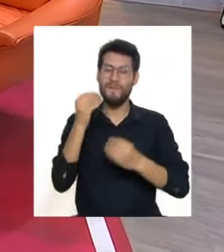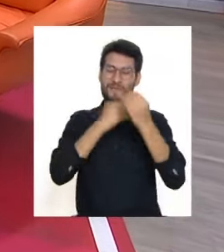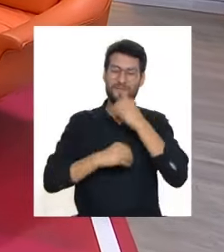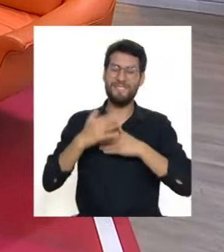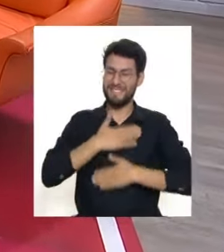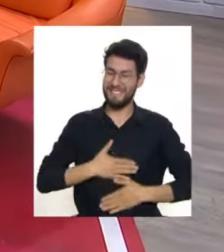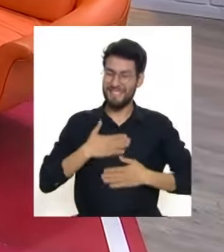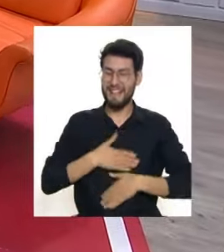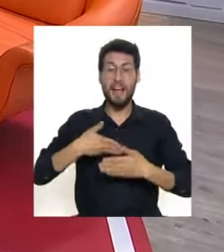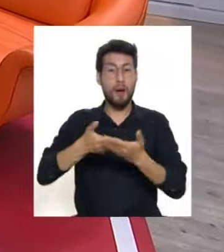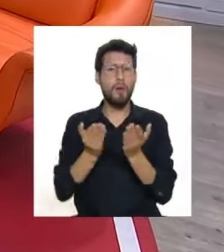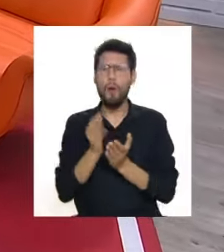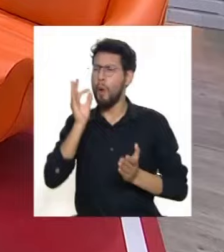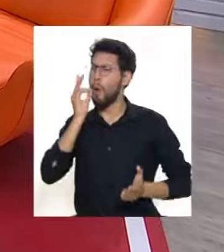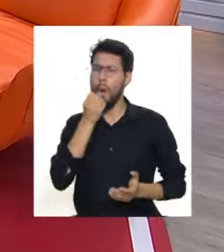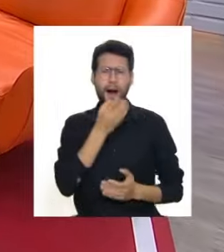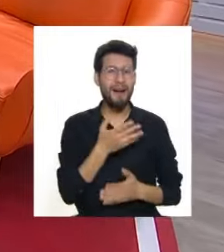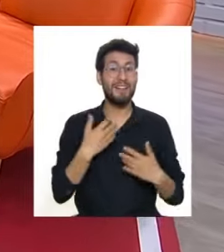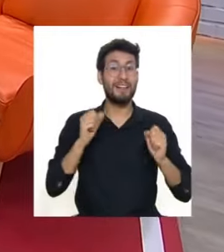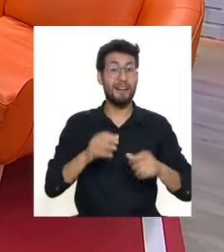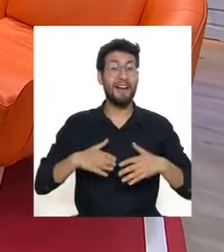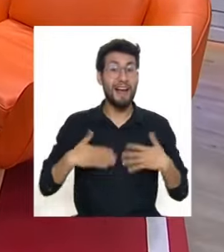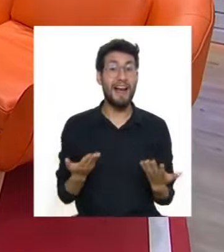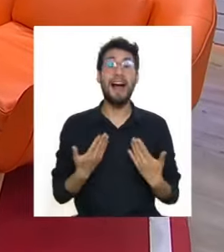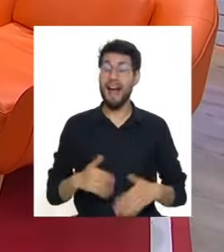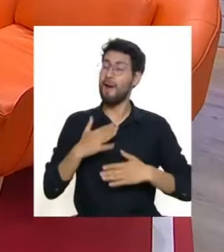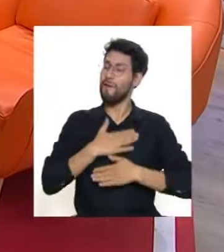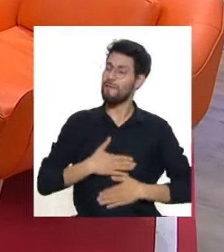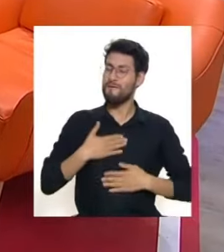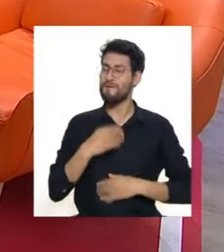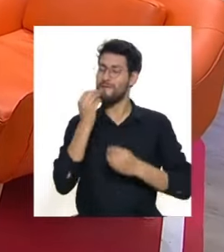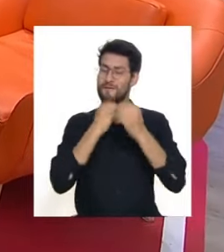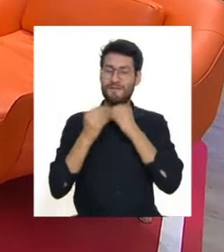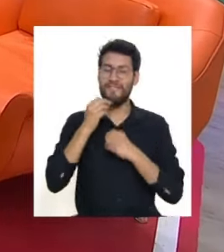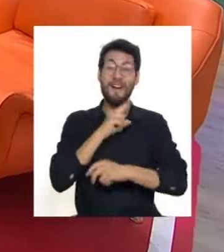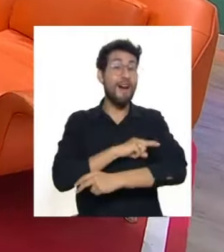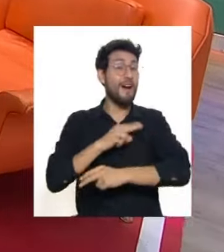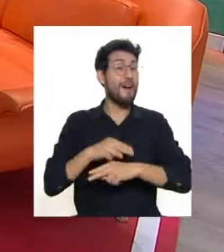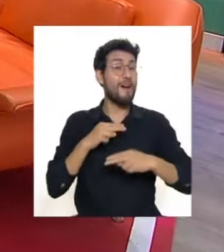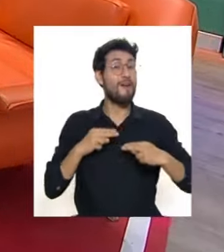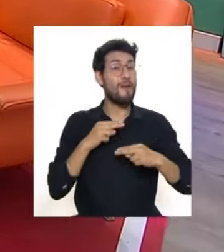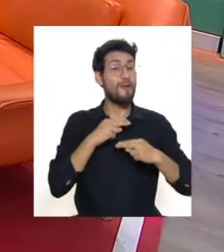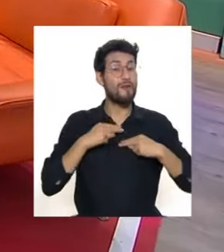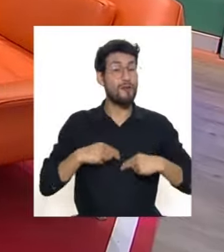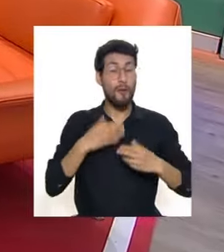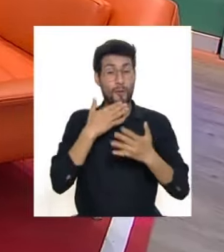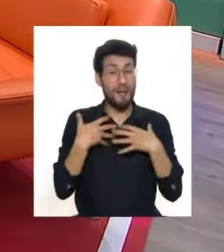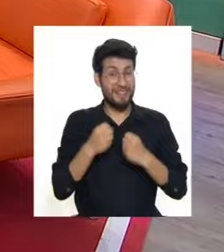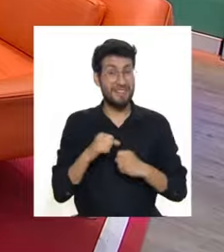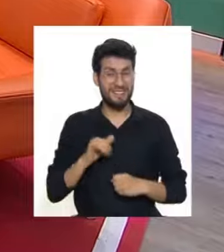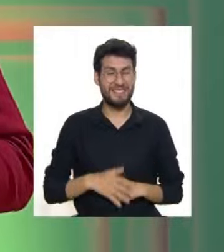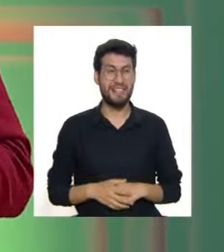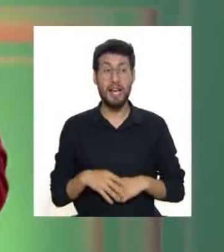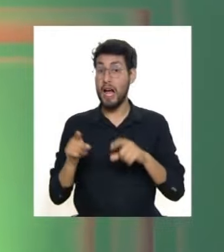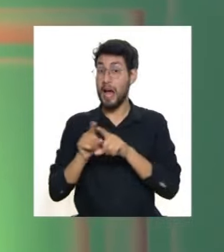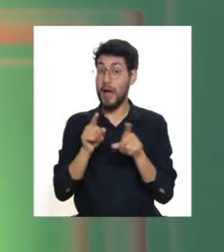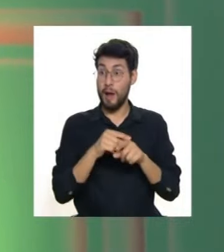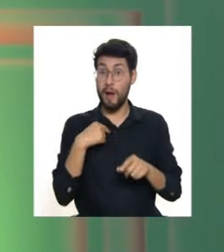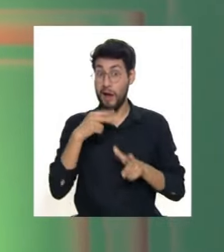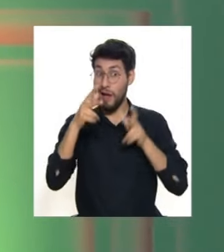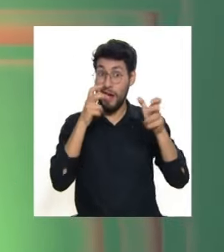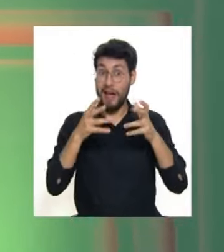disfrutemos platos riquísimos, para que nosotros disfrutemos, nos nutramos además, que es lo más importante. Además, sabes que ahora que te